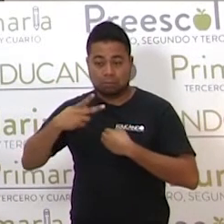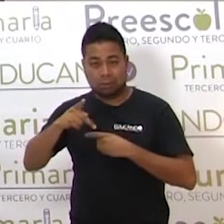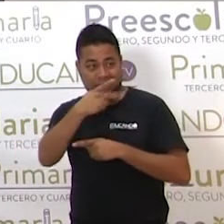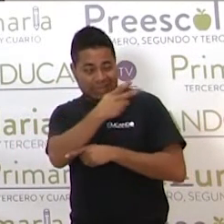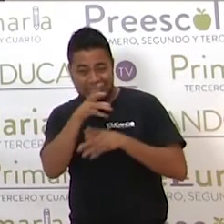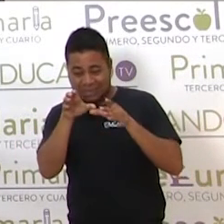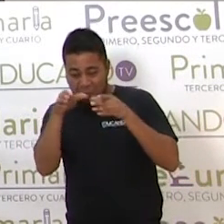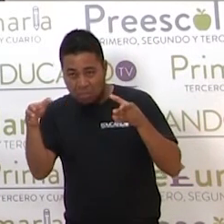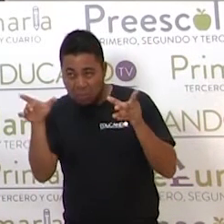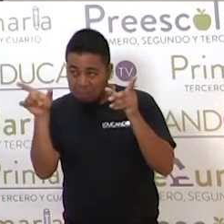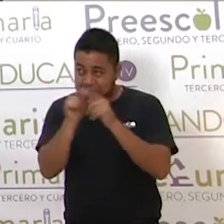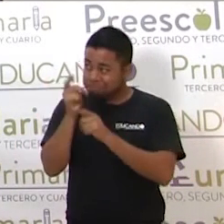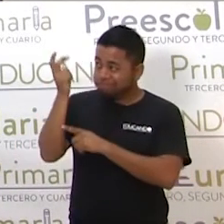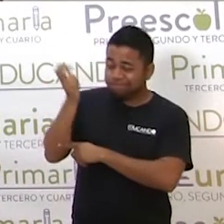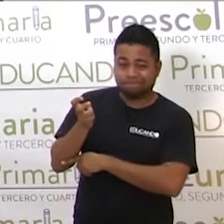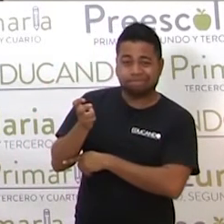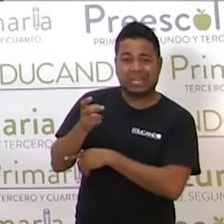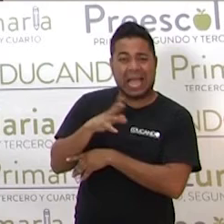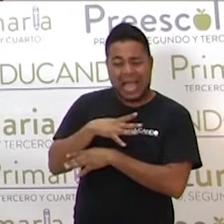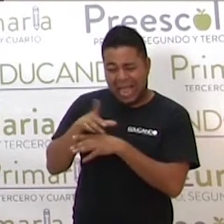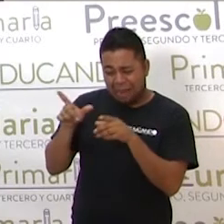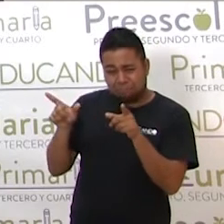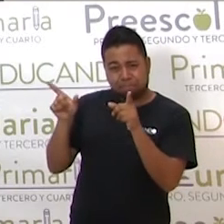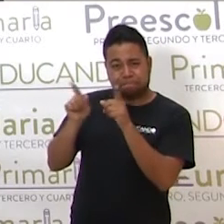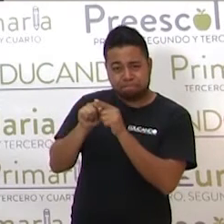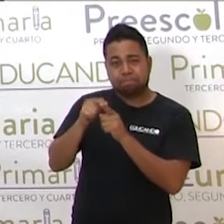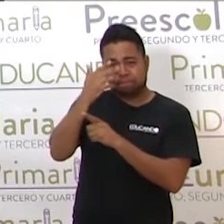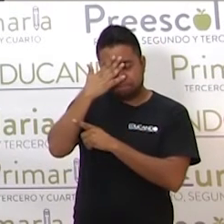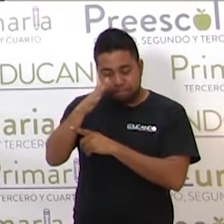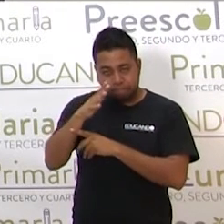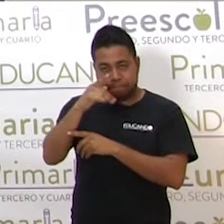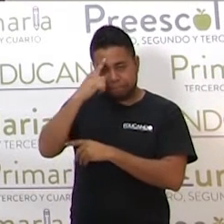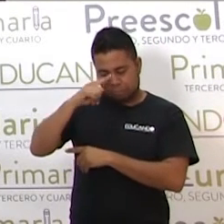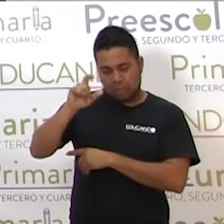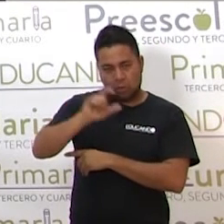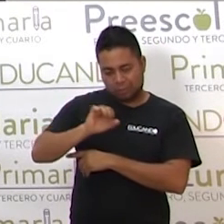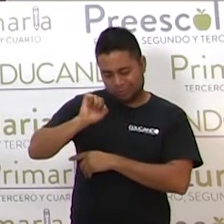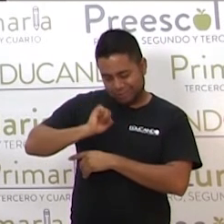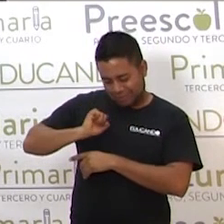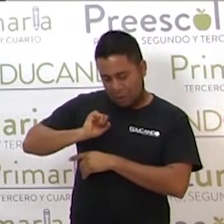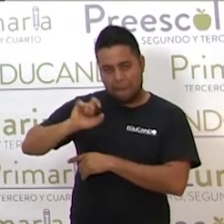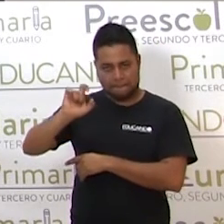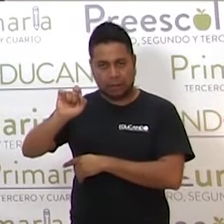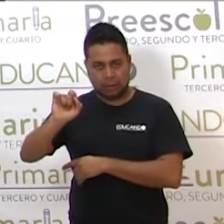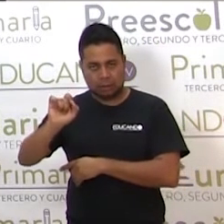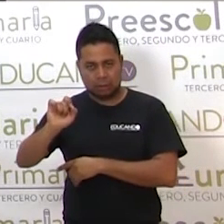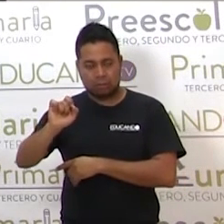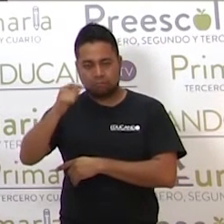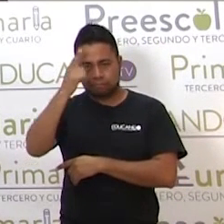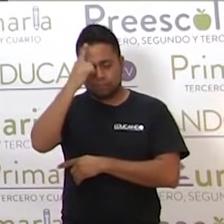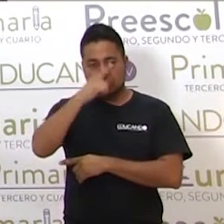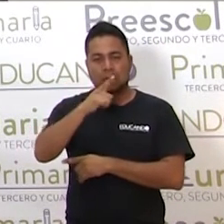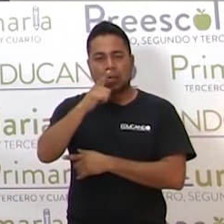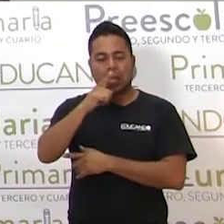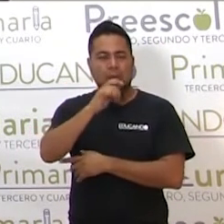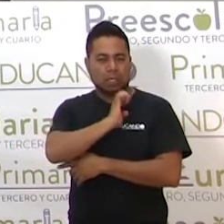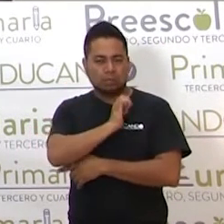cuento más breve que se conoce en el siglo XX en lengua